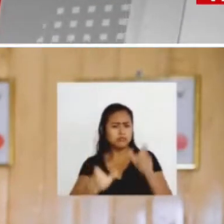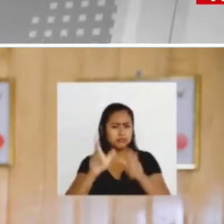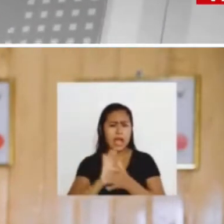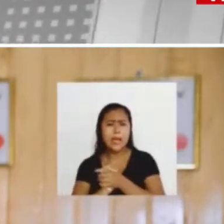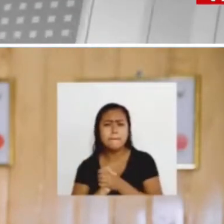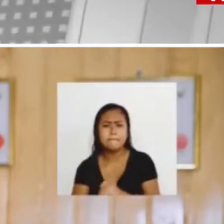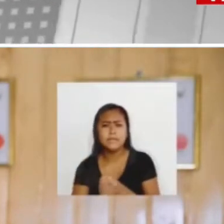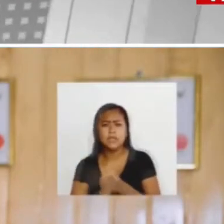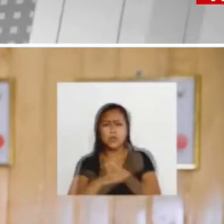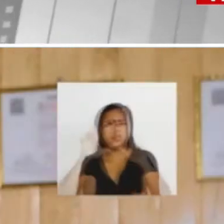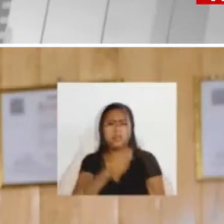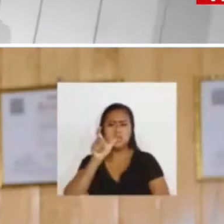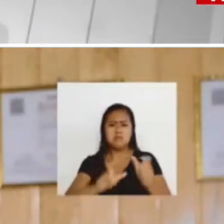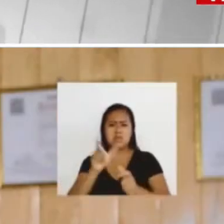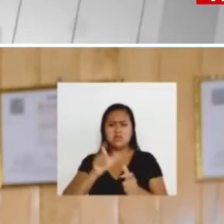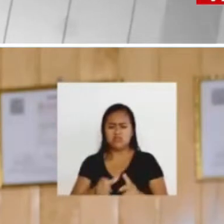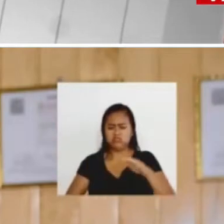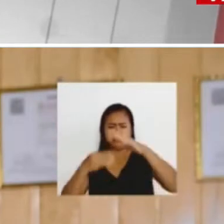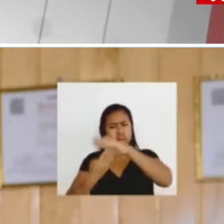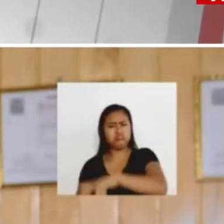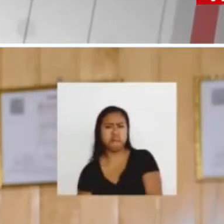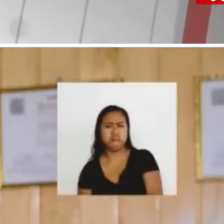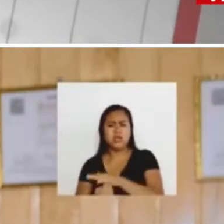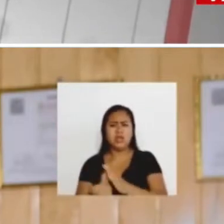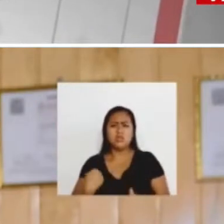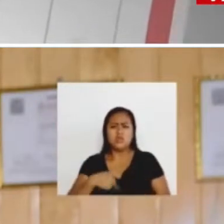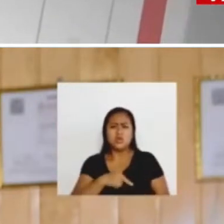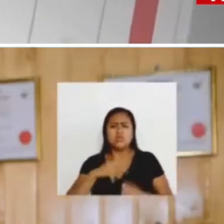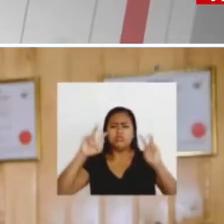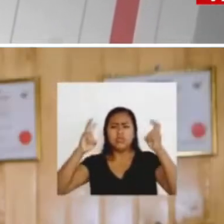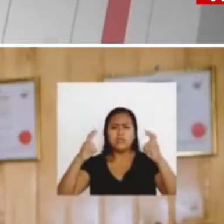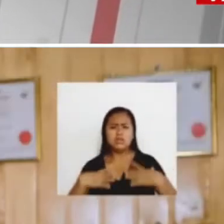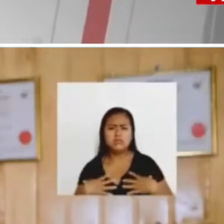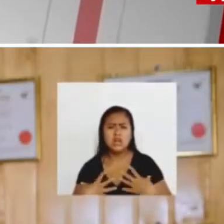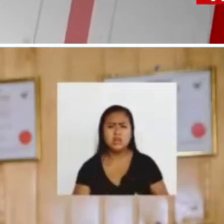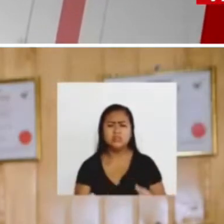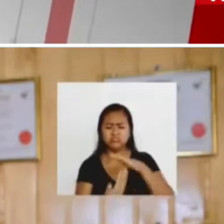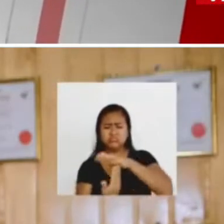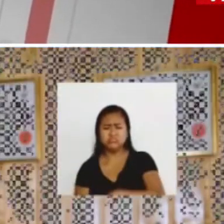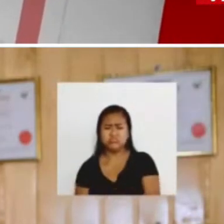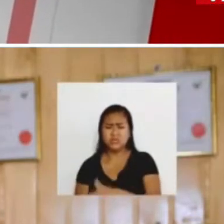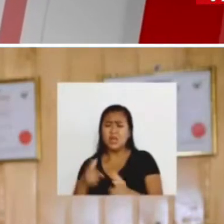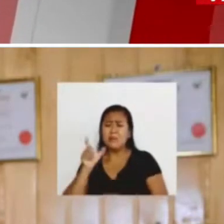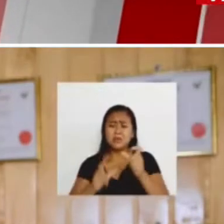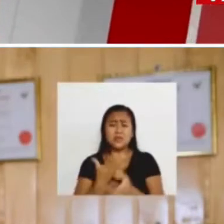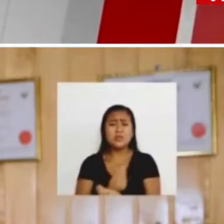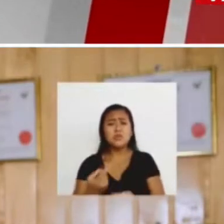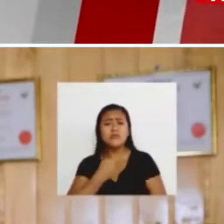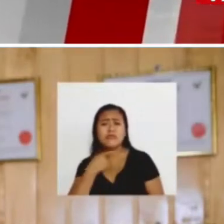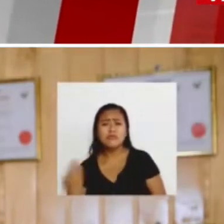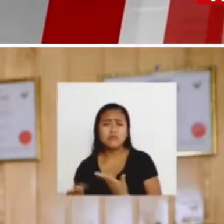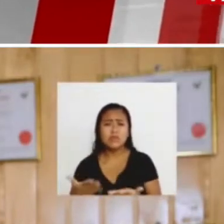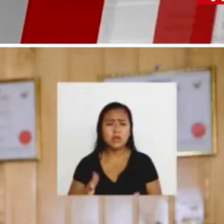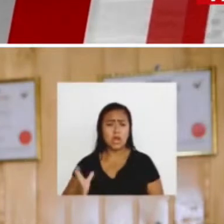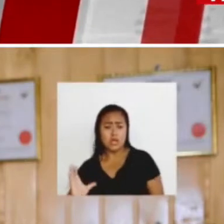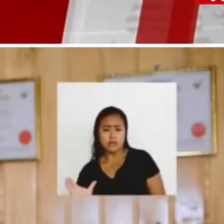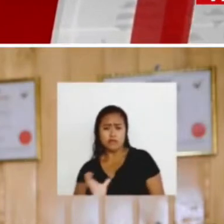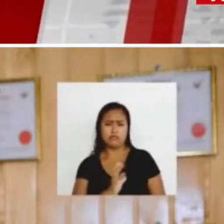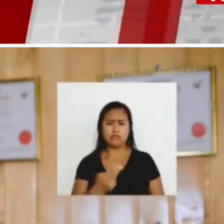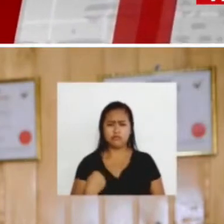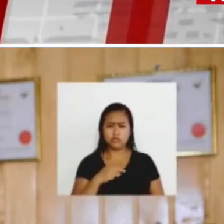ONGs, específicamente las que están ahí, entre comillas, cuidando el medio ambiente, que realmente no, muchas veces no entran en